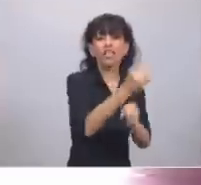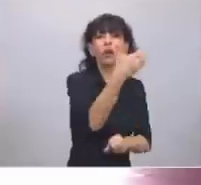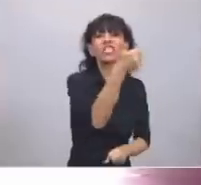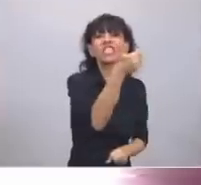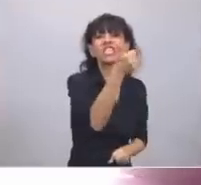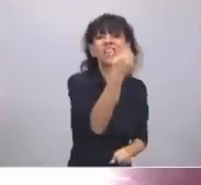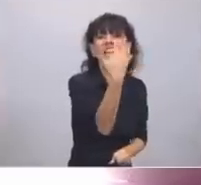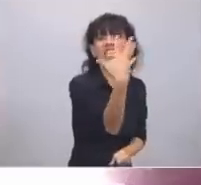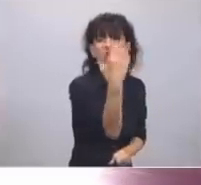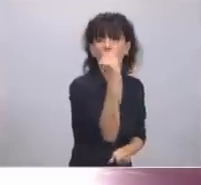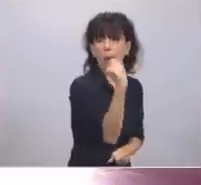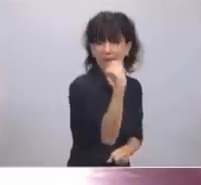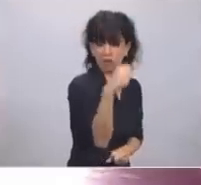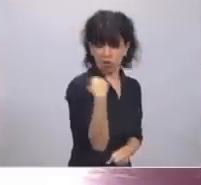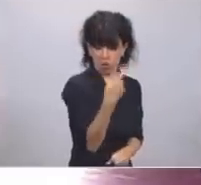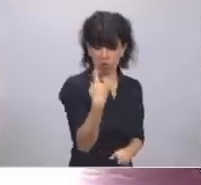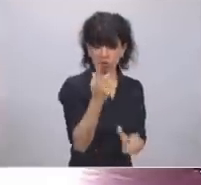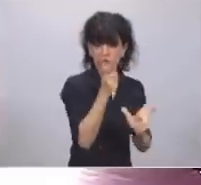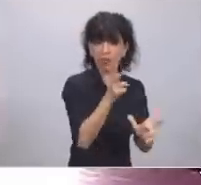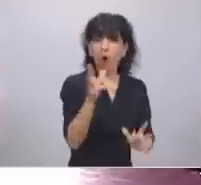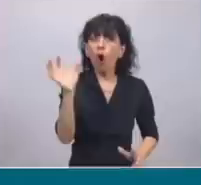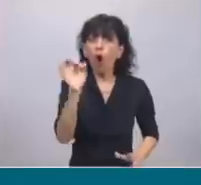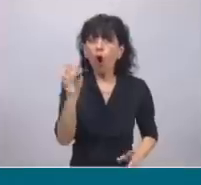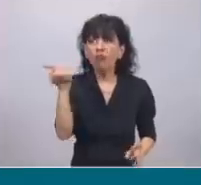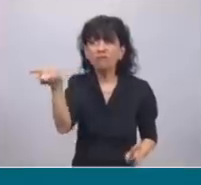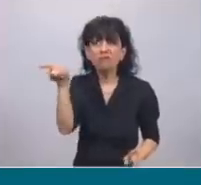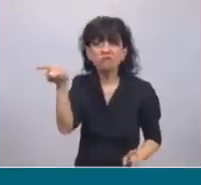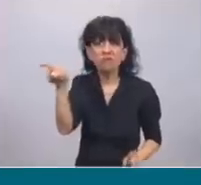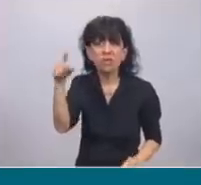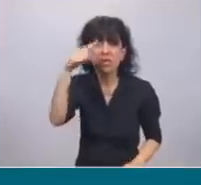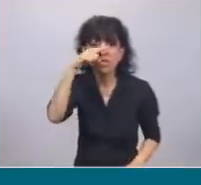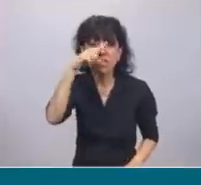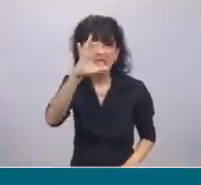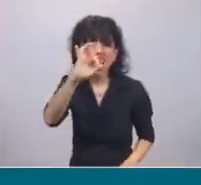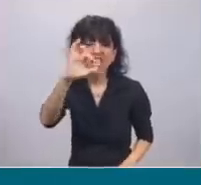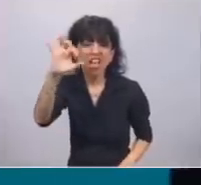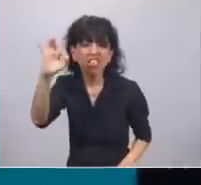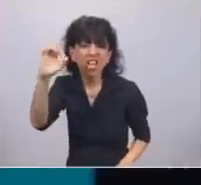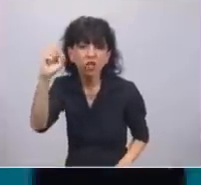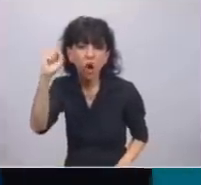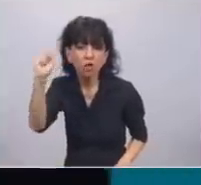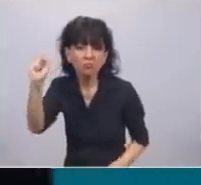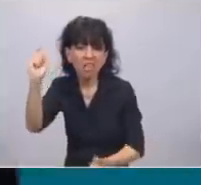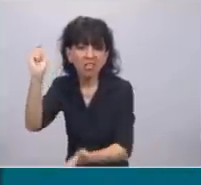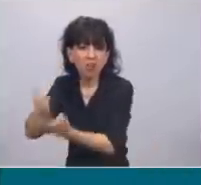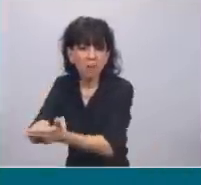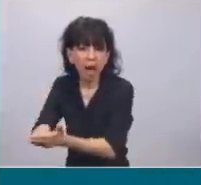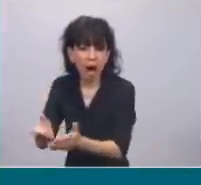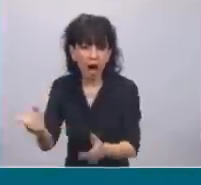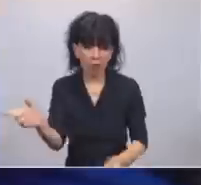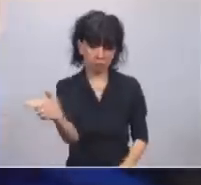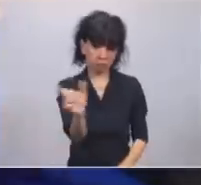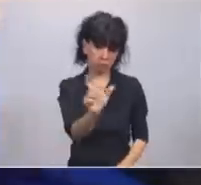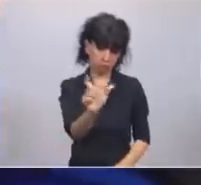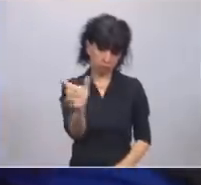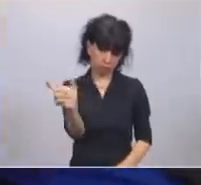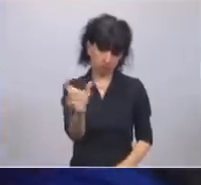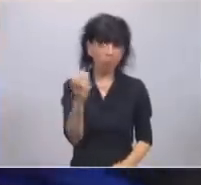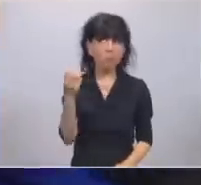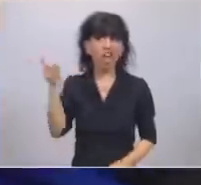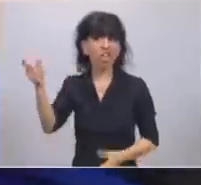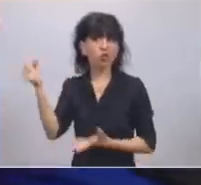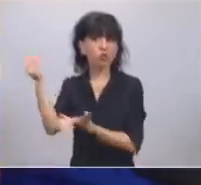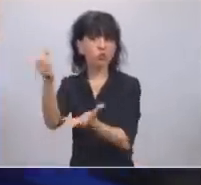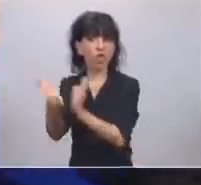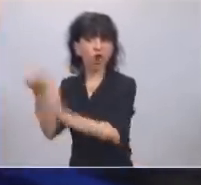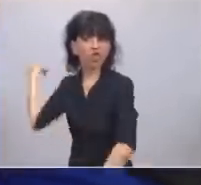como planteamos nosotros, o pagar 700 mangos, como plantean ellos, con la eliminación del